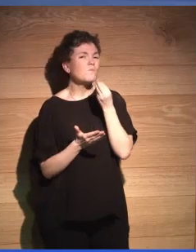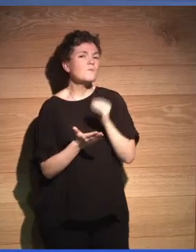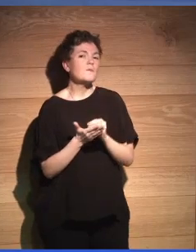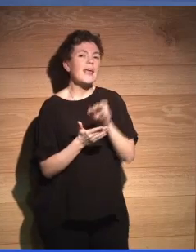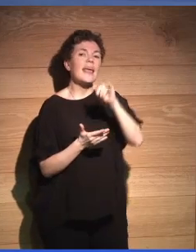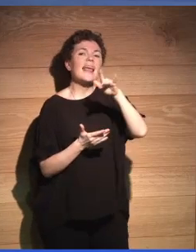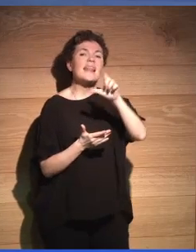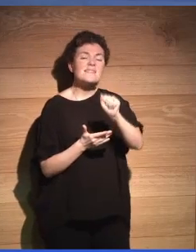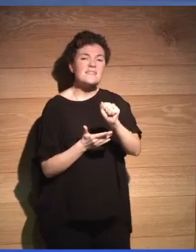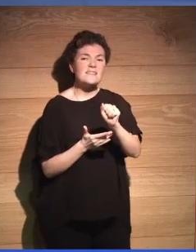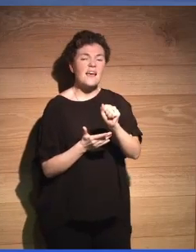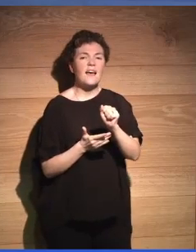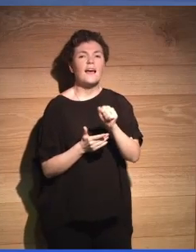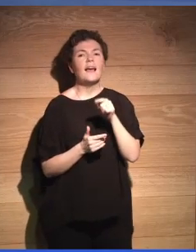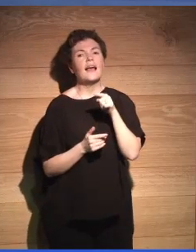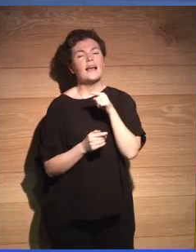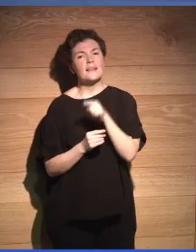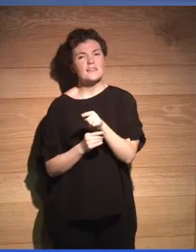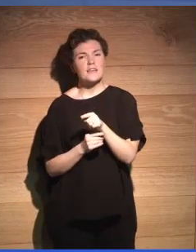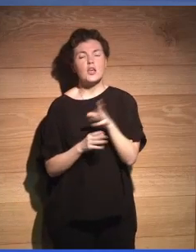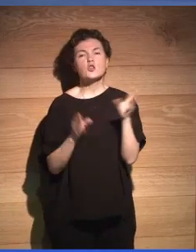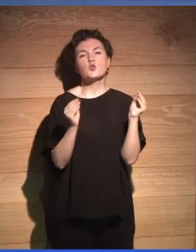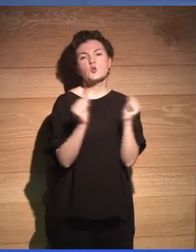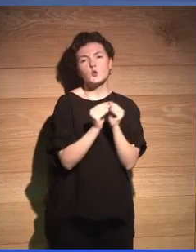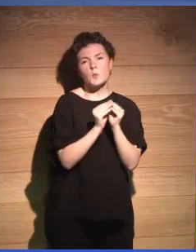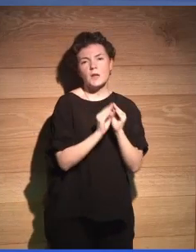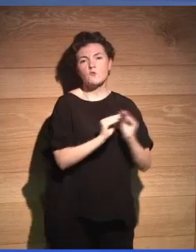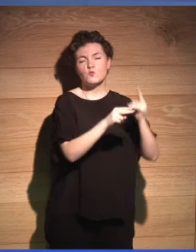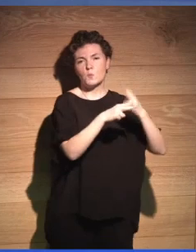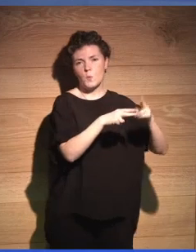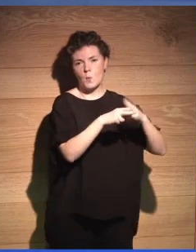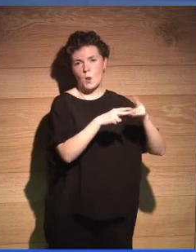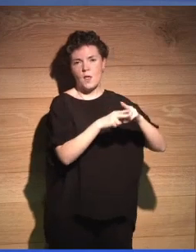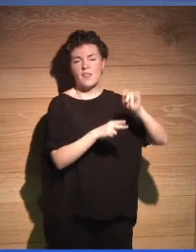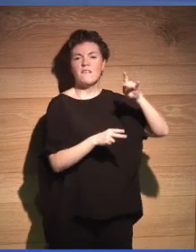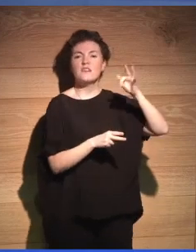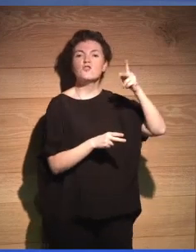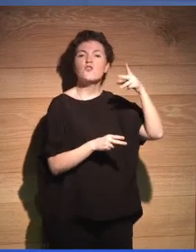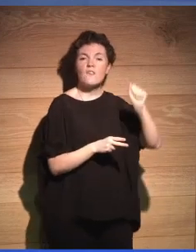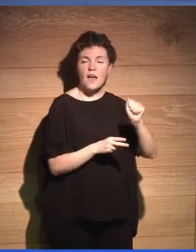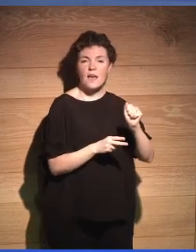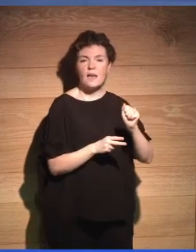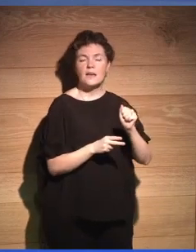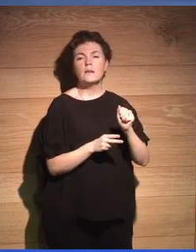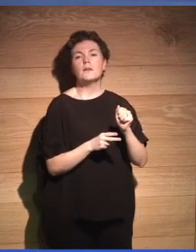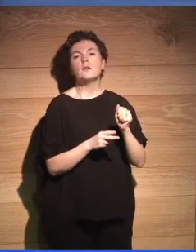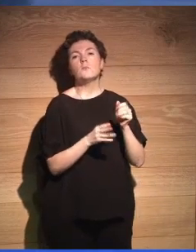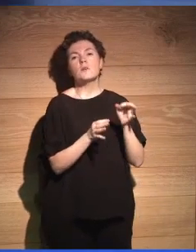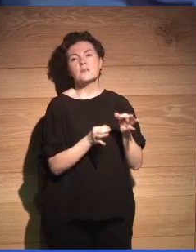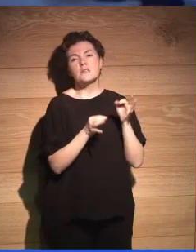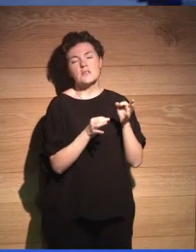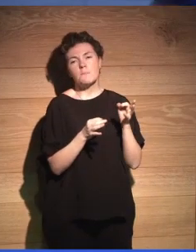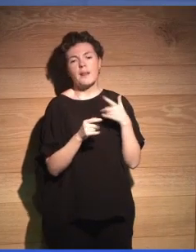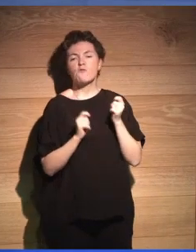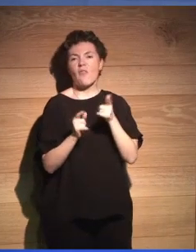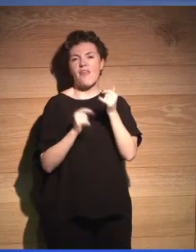que Ilsa fuera sobrina política de Johann Schober, que no siempre jugó a su favor.